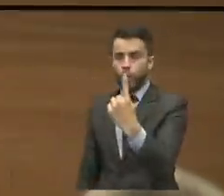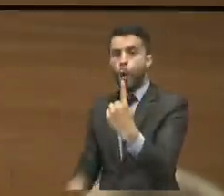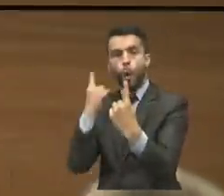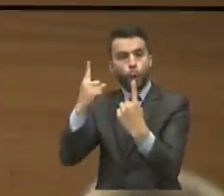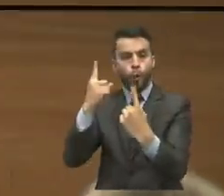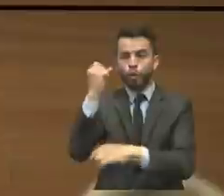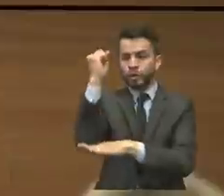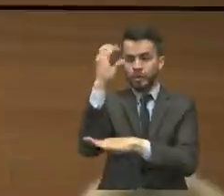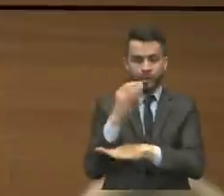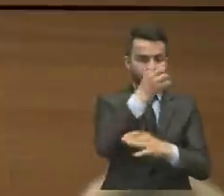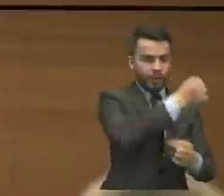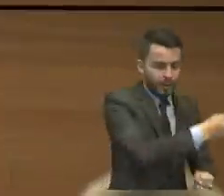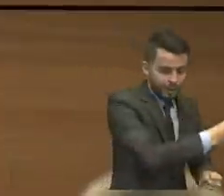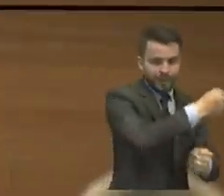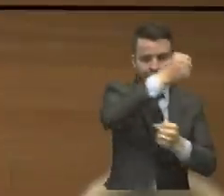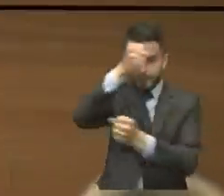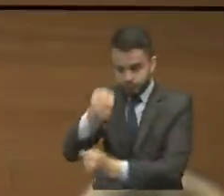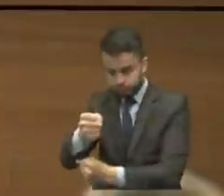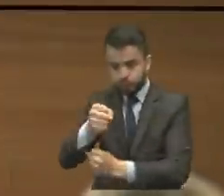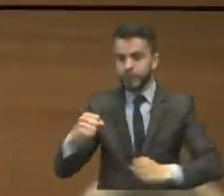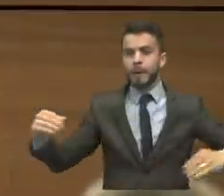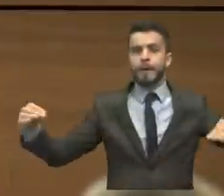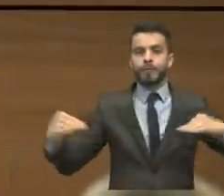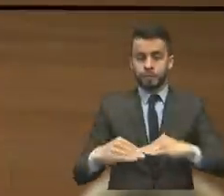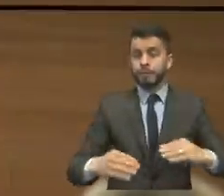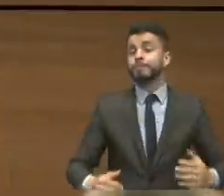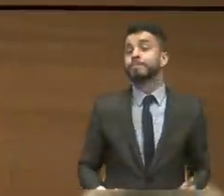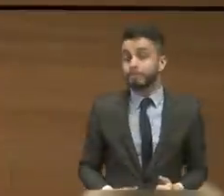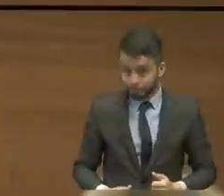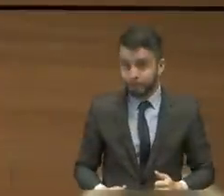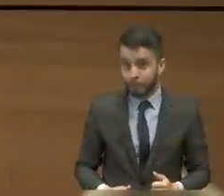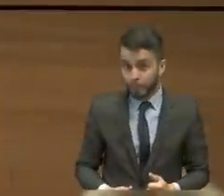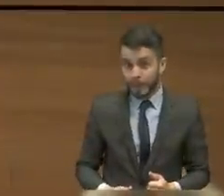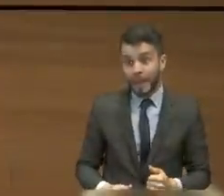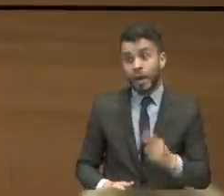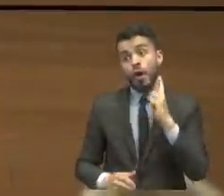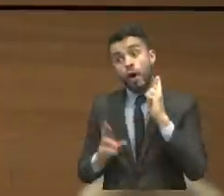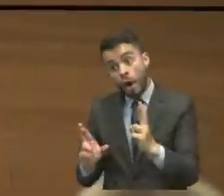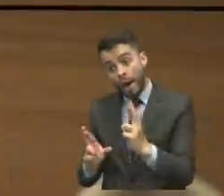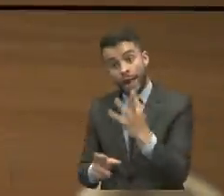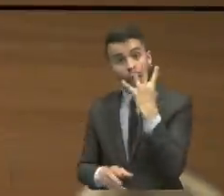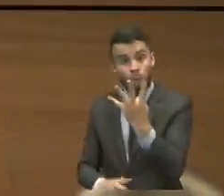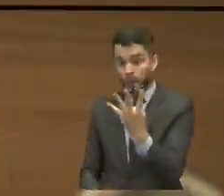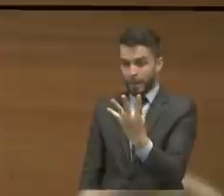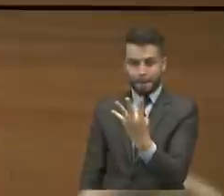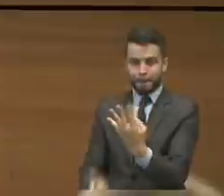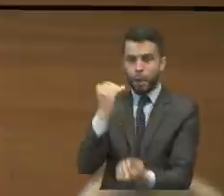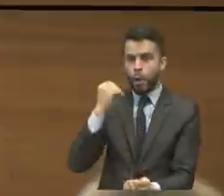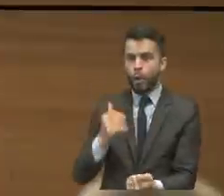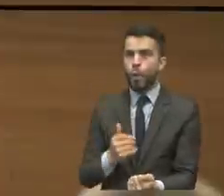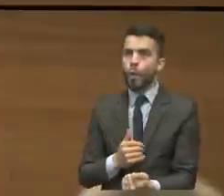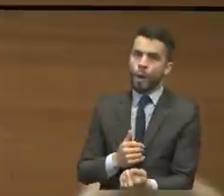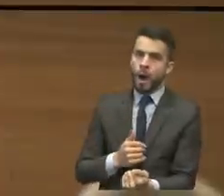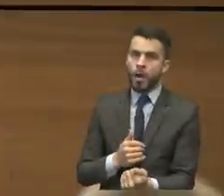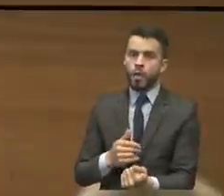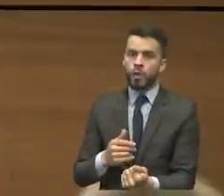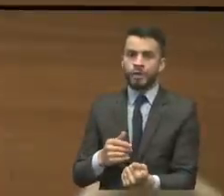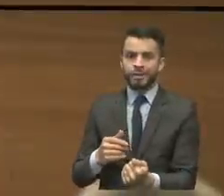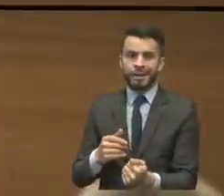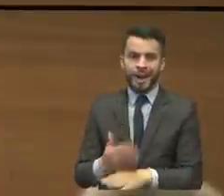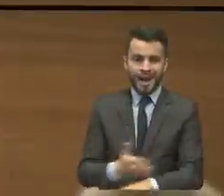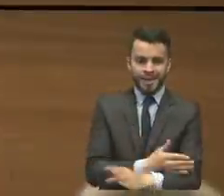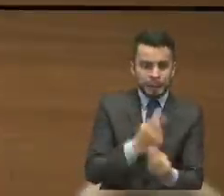3 de esos 4 eliminarlos. Vamos a ver si es posible optimizar y eliminar los 4, pero eso implicará un desafío adicional en los estudios y